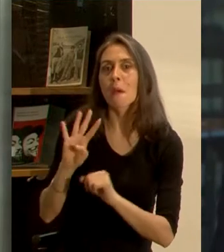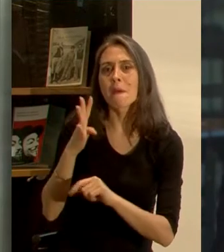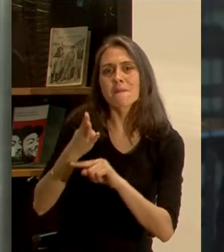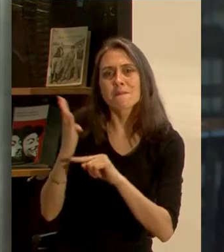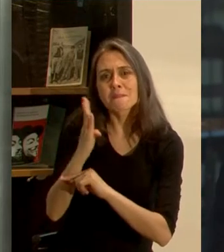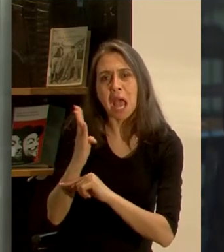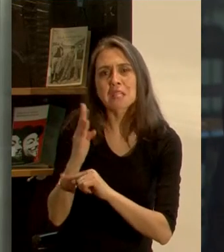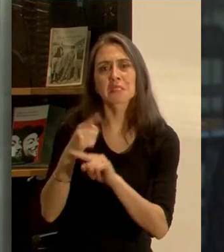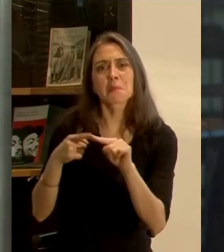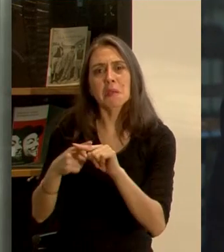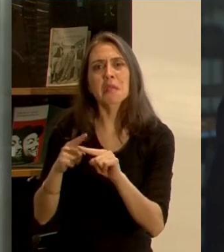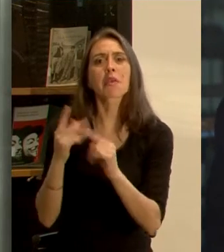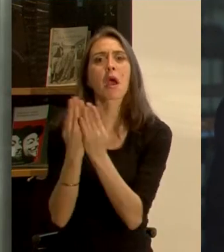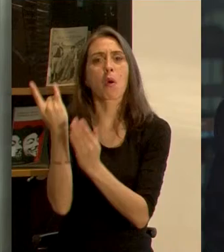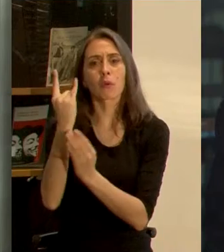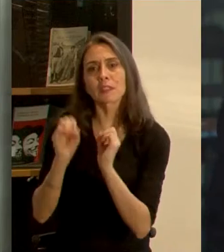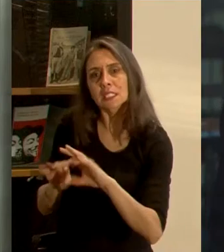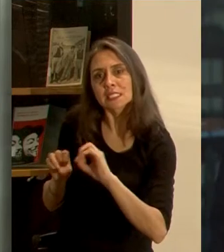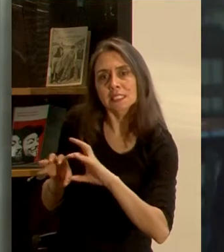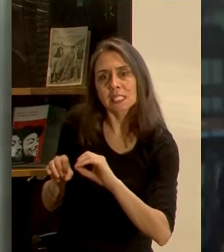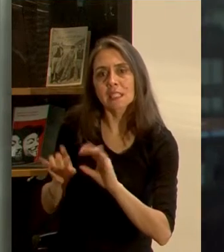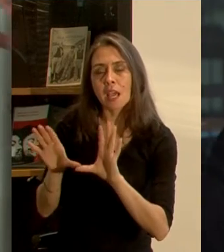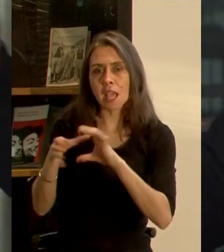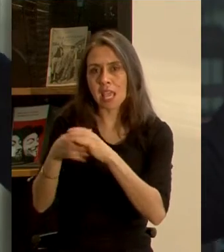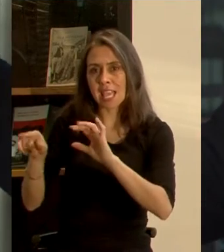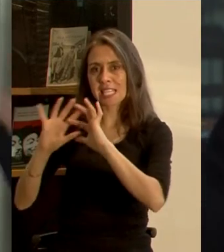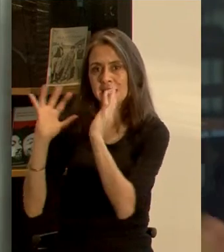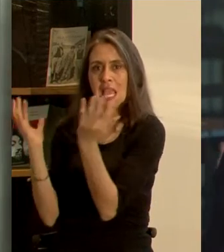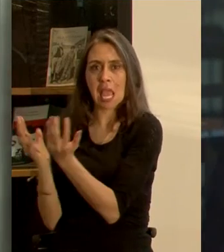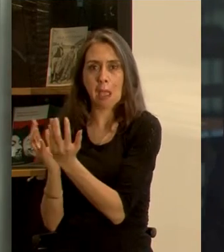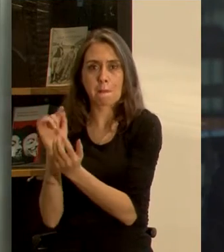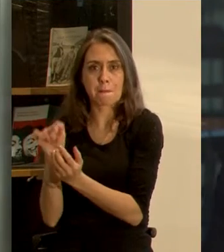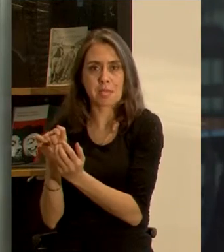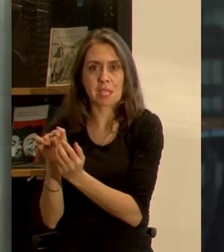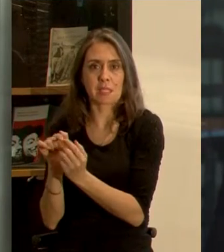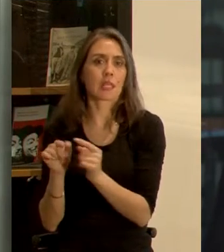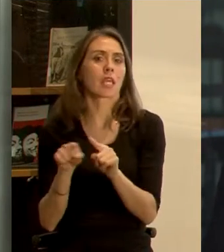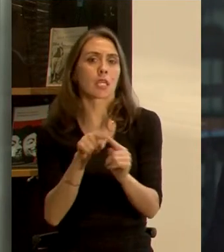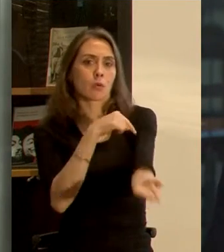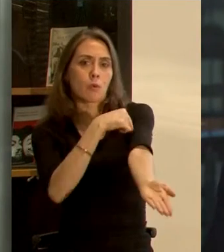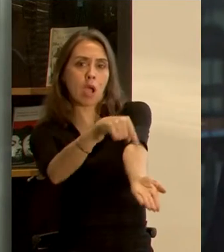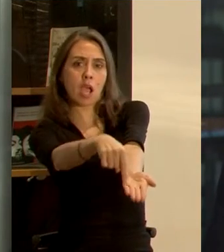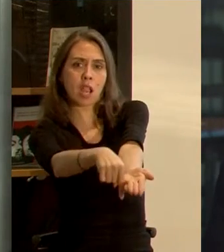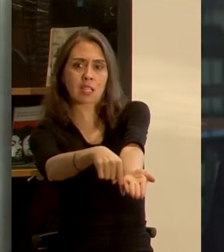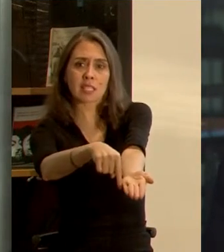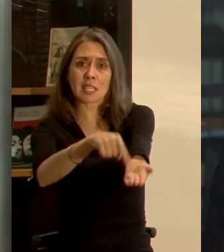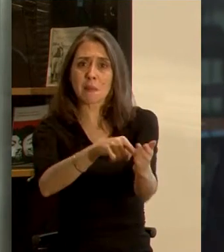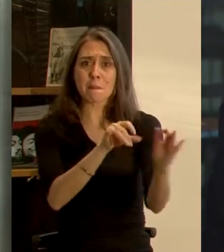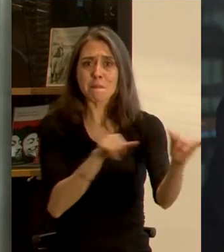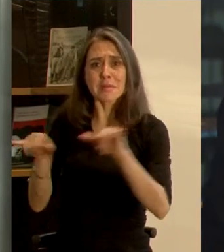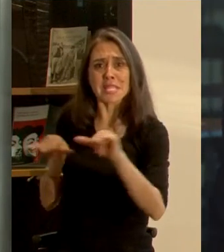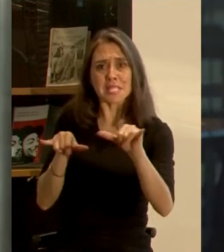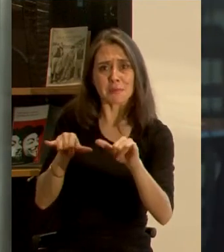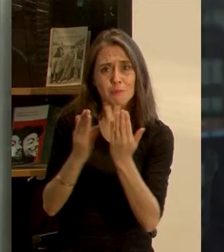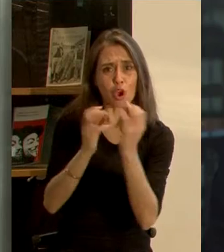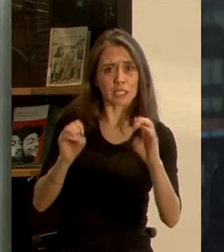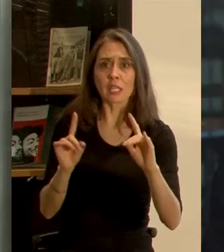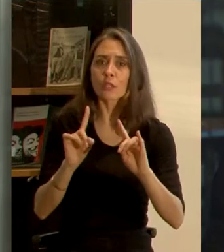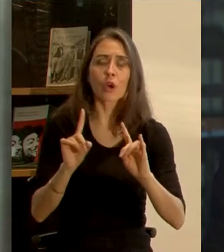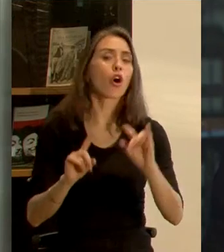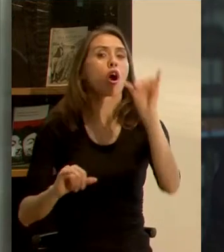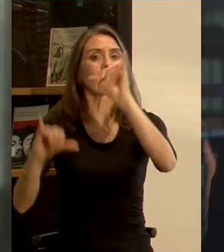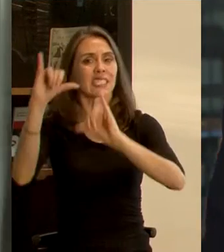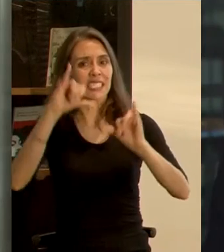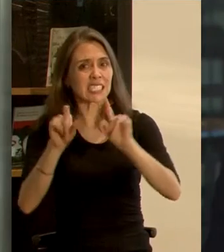media, universitaria, en ese ecosistema que en la Patagonia subantártica, yo creo que no. ¿Es la misma ciencia que